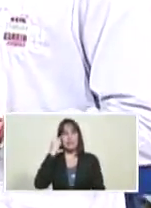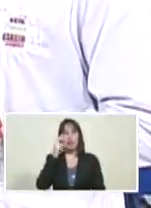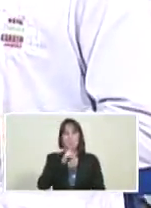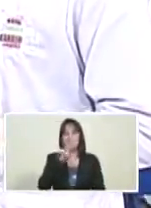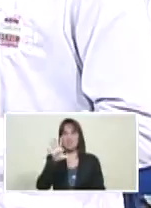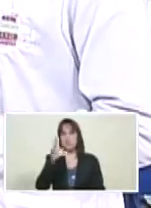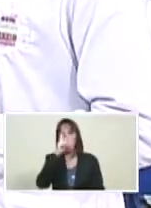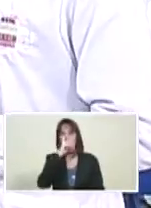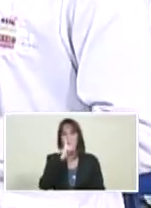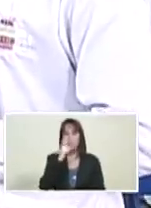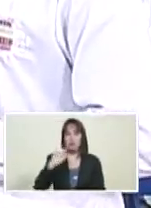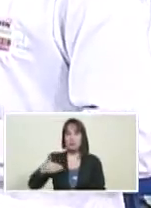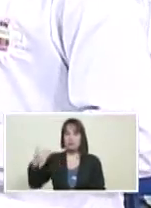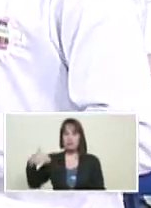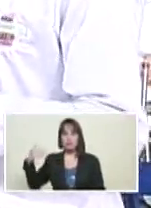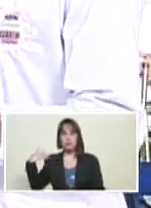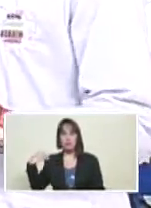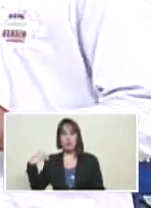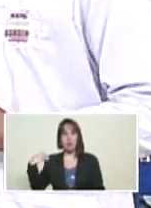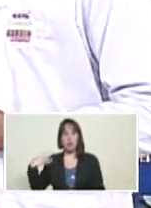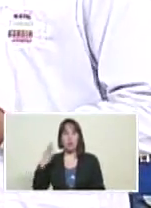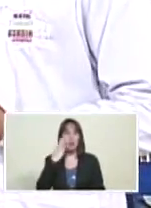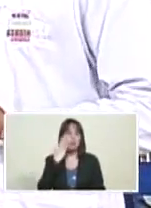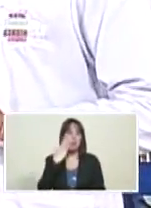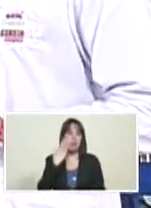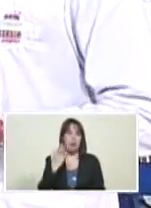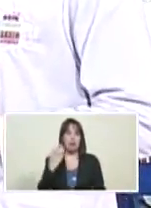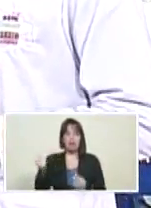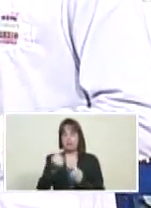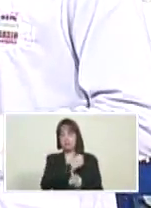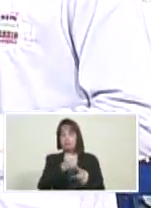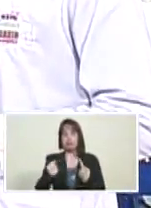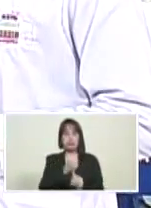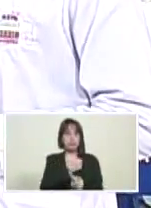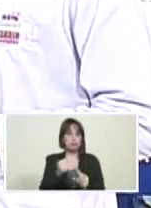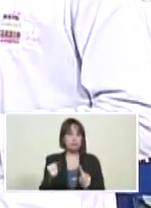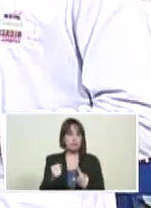25 años atrás cuando una madre se vio vulnerable por ser